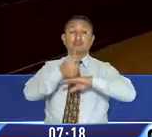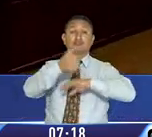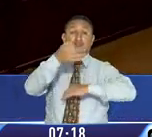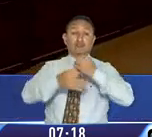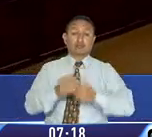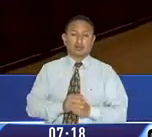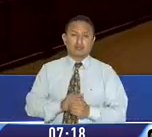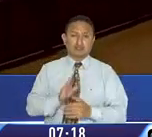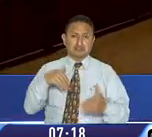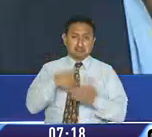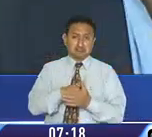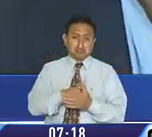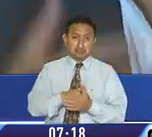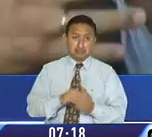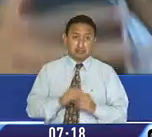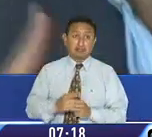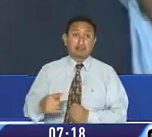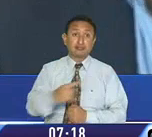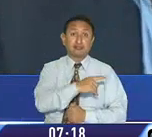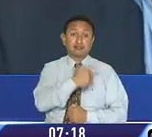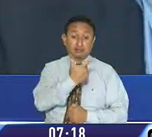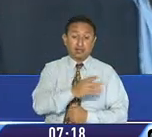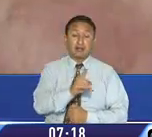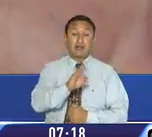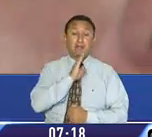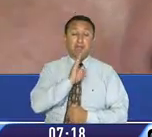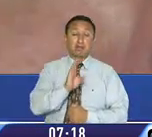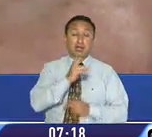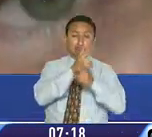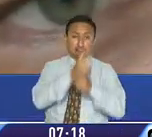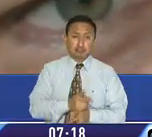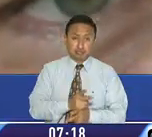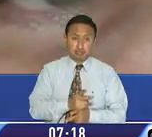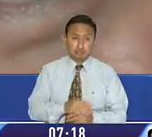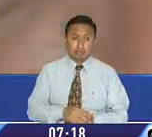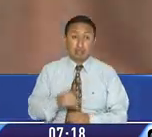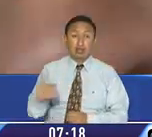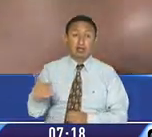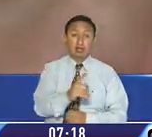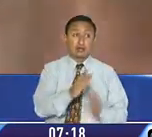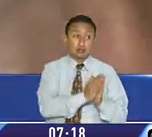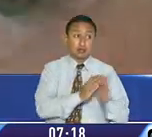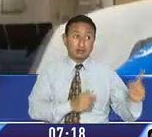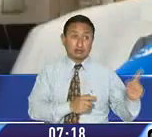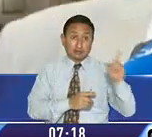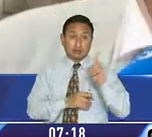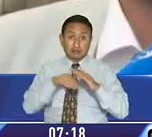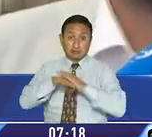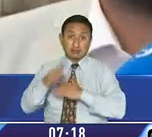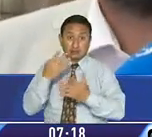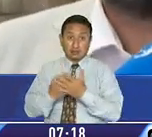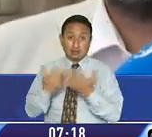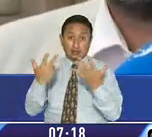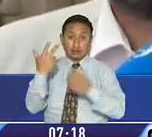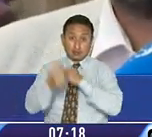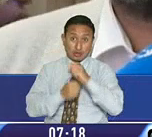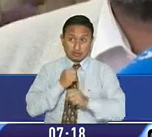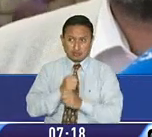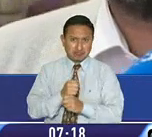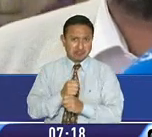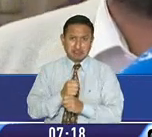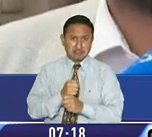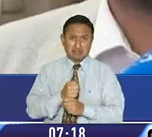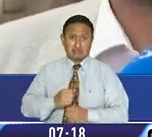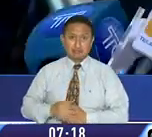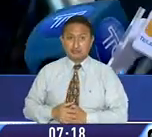hecho de que Correa haya obtenido refugio en Bélgica y se trunque la intención que venga a pagar la pena de 8 años de cárcel por